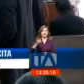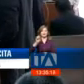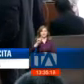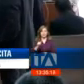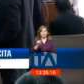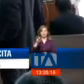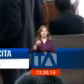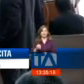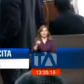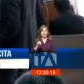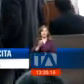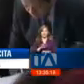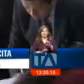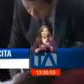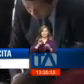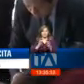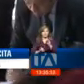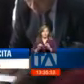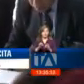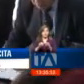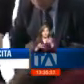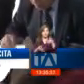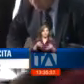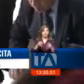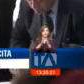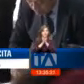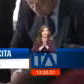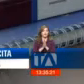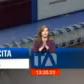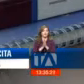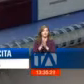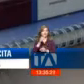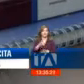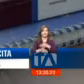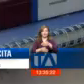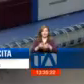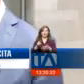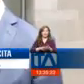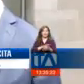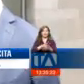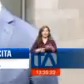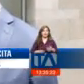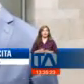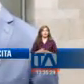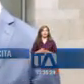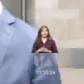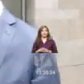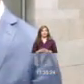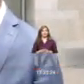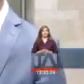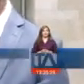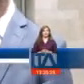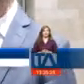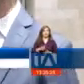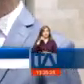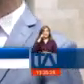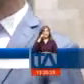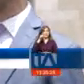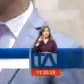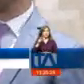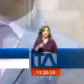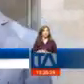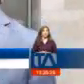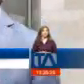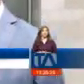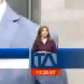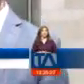audiencia evaluatoria y preparatoria de juicio, el pedido en común fue la nulidad de todo lo actuado. El fiscal en ese momento salió a decir que habría un perjuicio de 80 millones